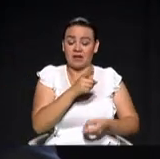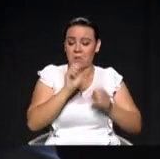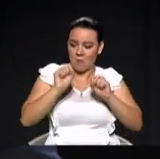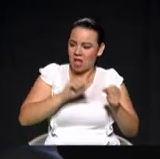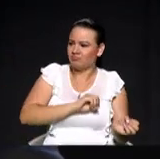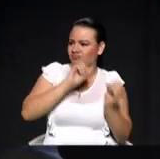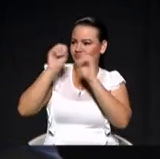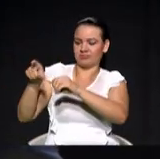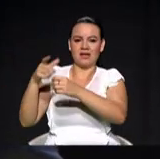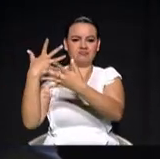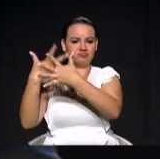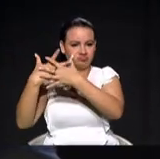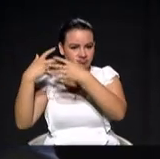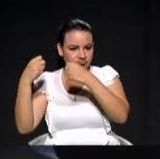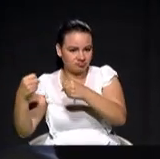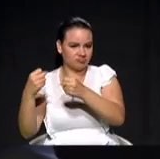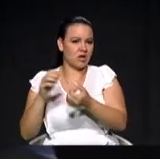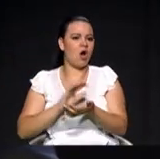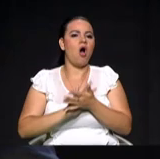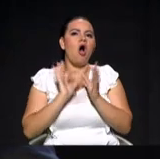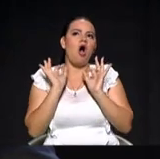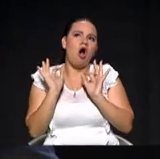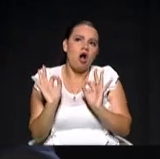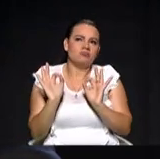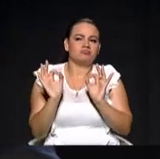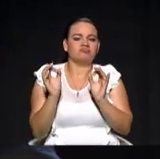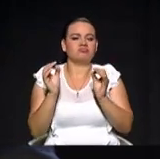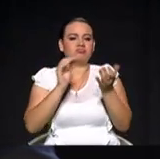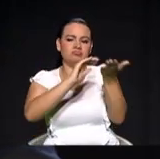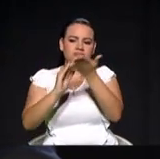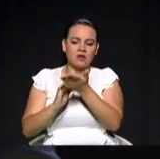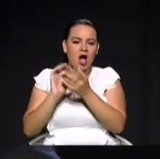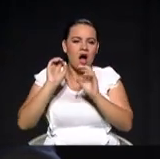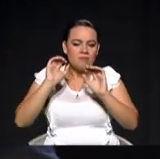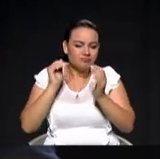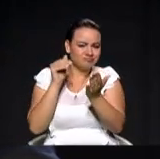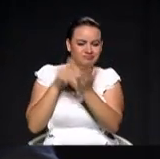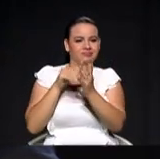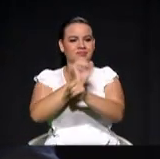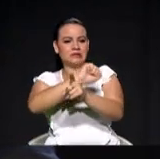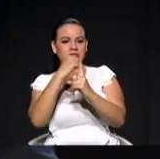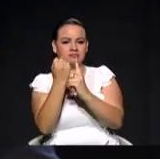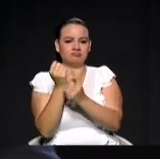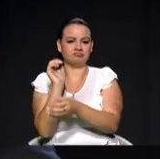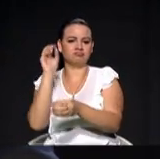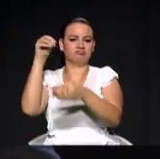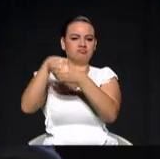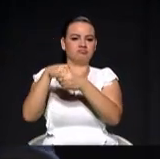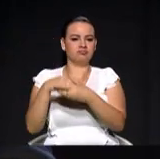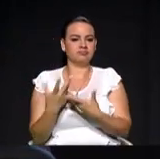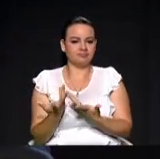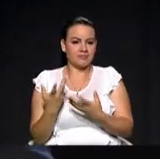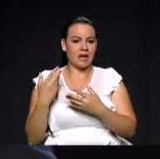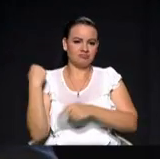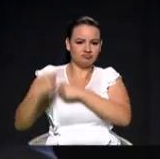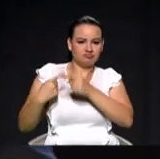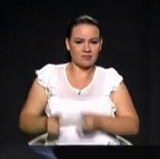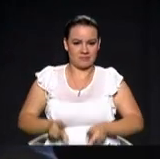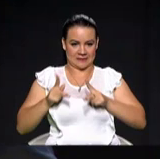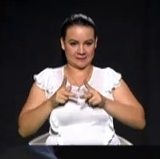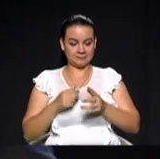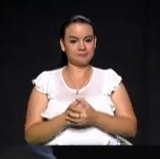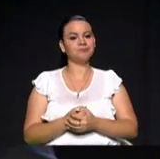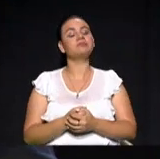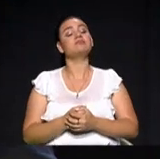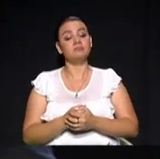o ingresar a lo que es la socialización y puedan avanzar en sus proyectos de vida pero por el otro lado hay